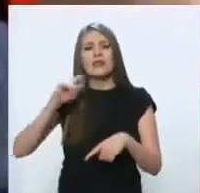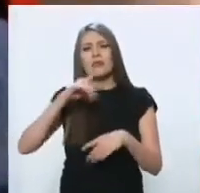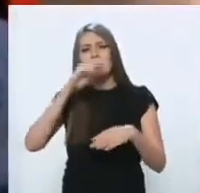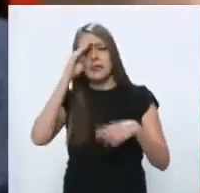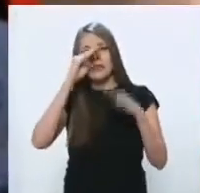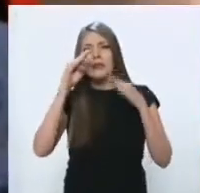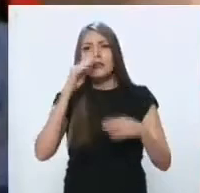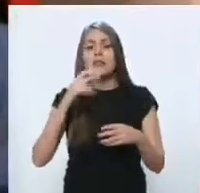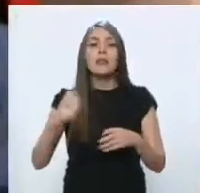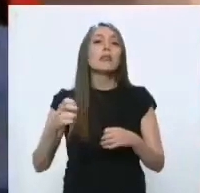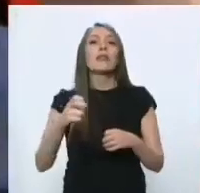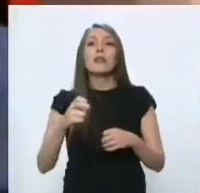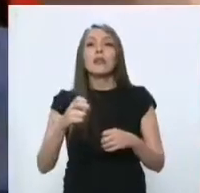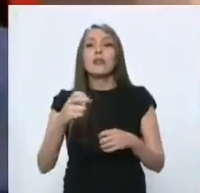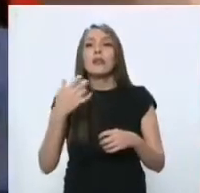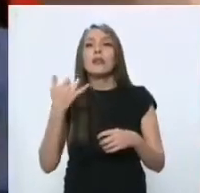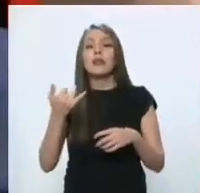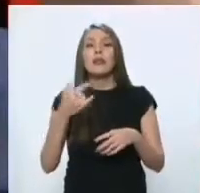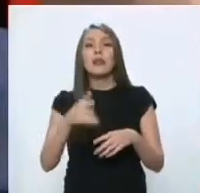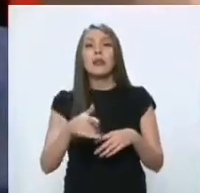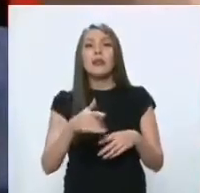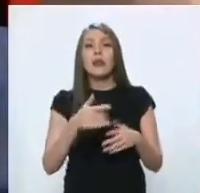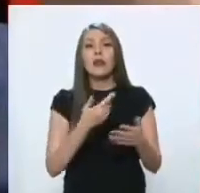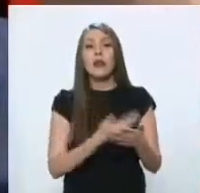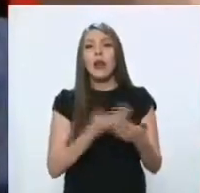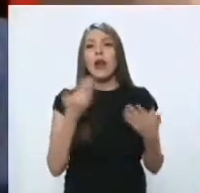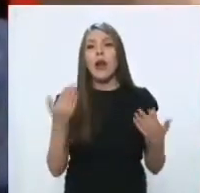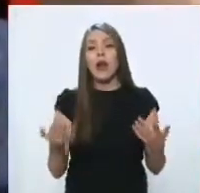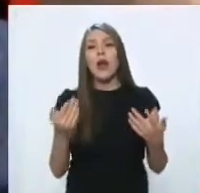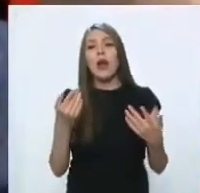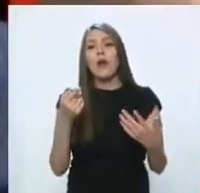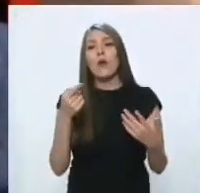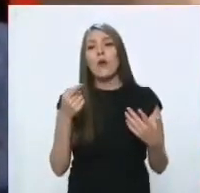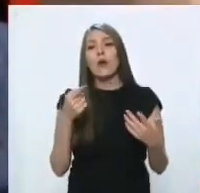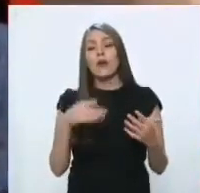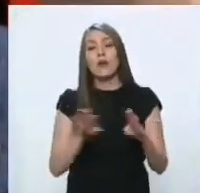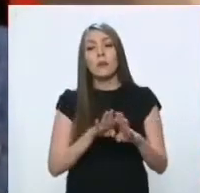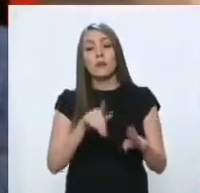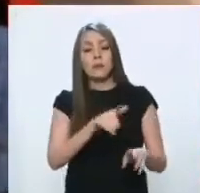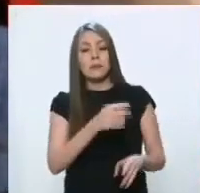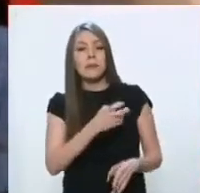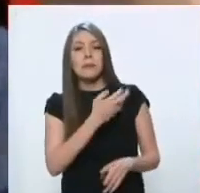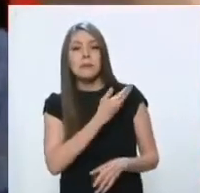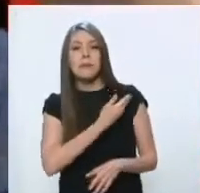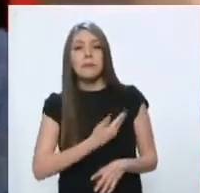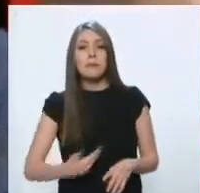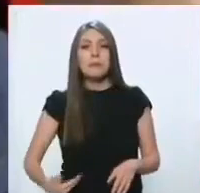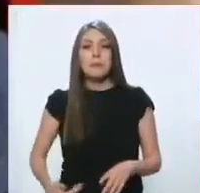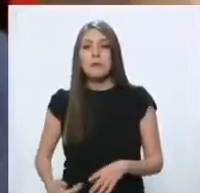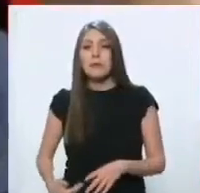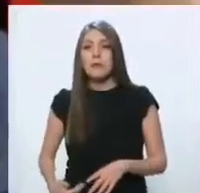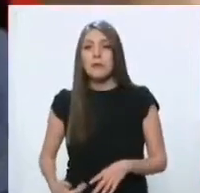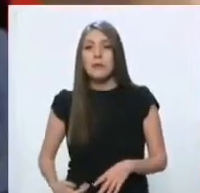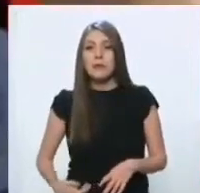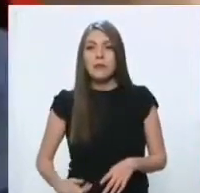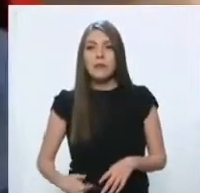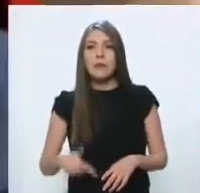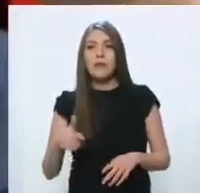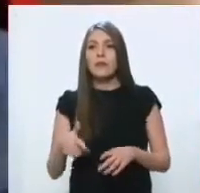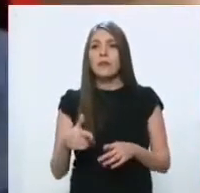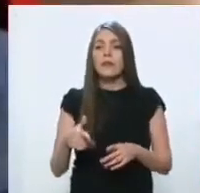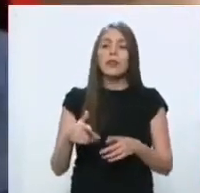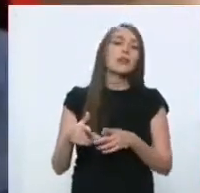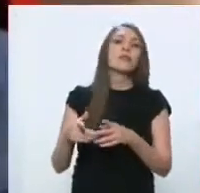y la mañanera es la sustitución, digamos, para que el presidente no es que hable con los reporteros que van a